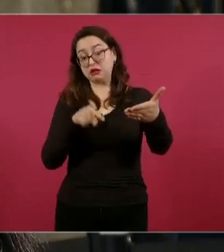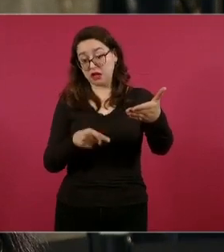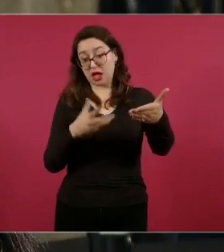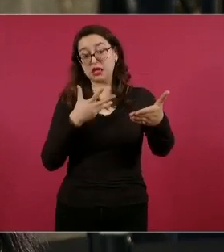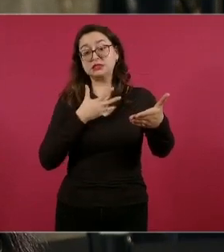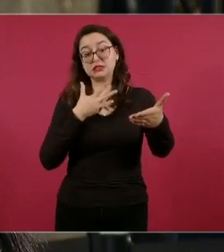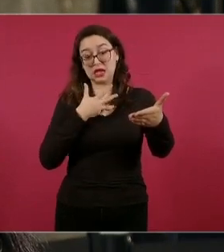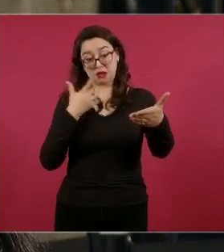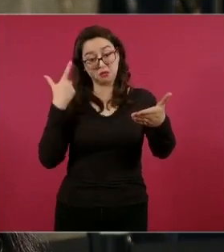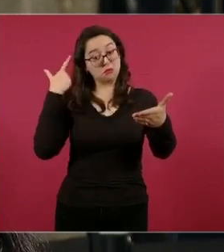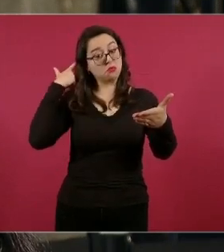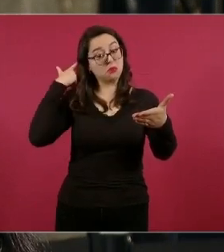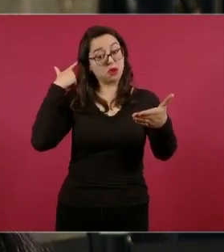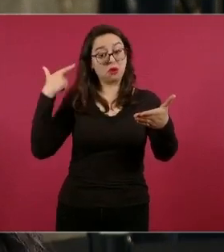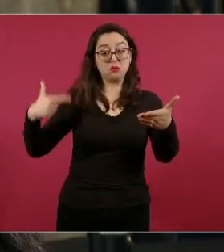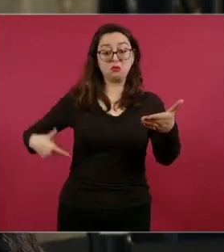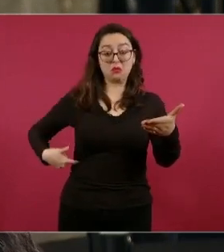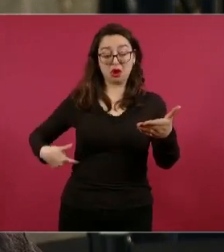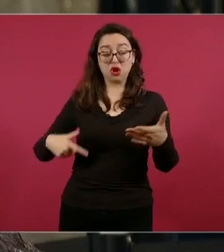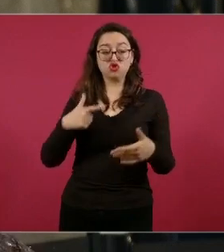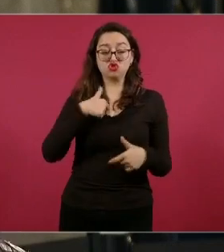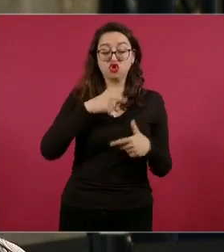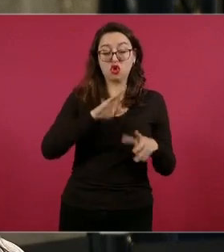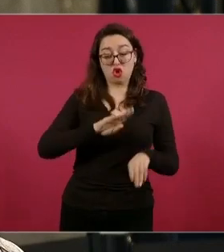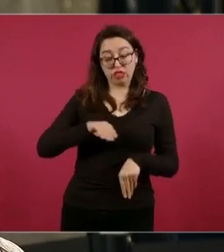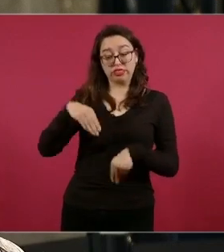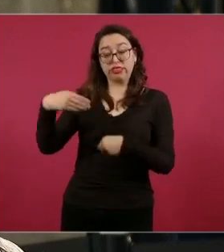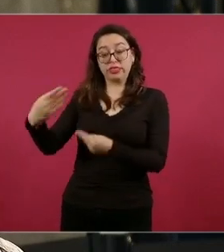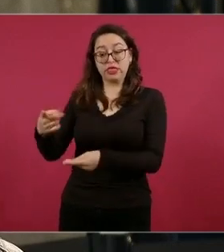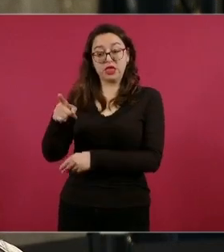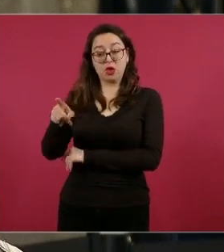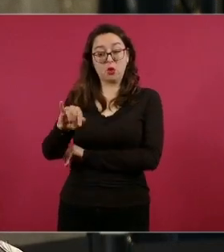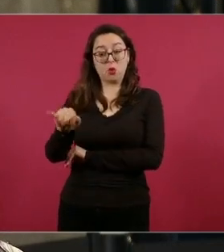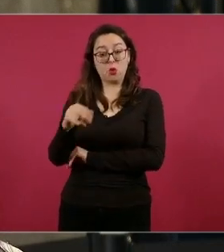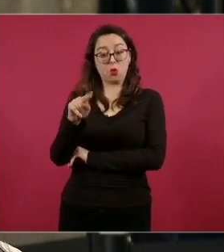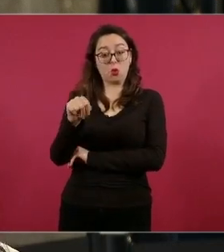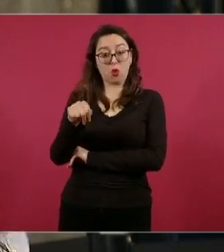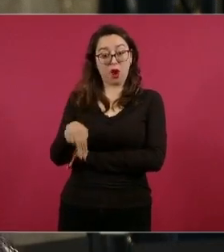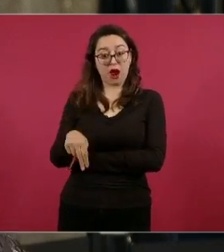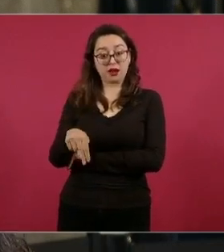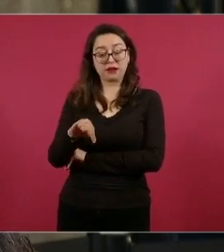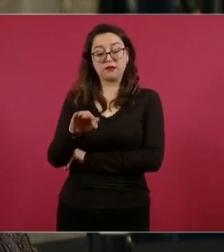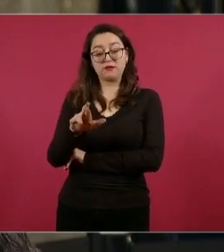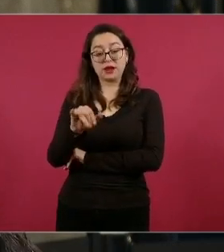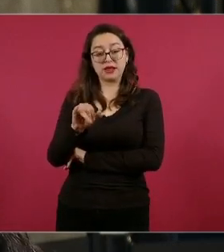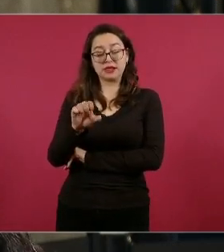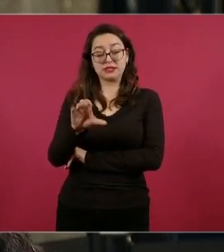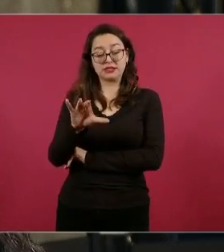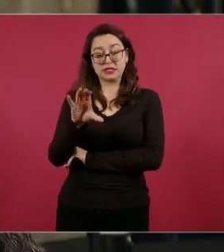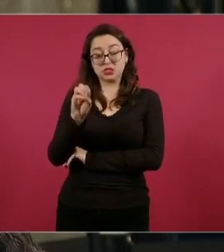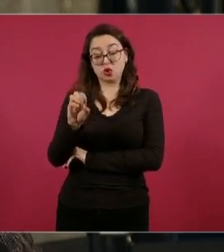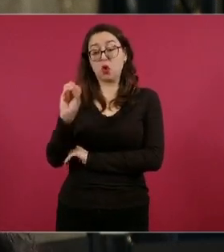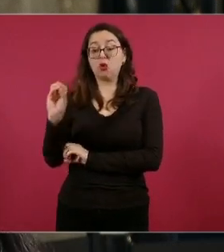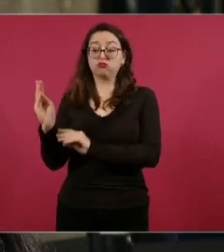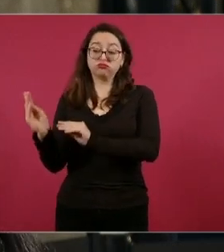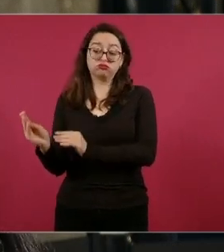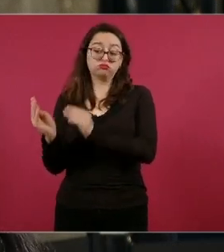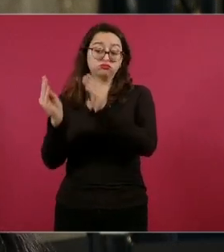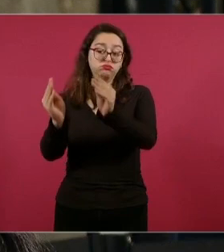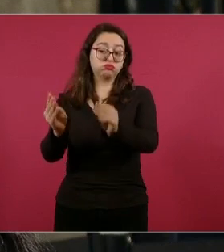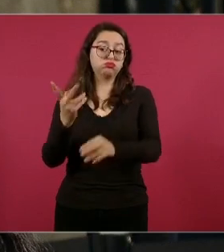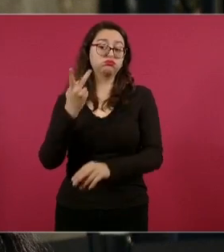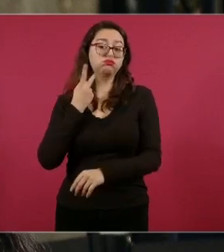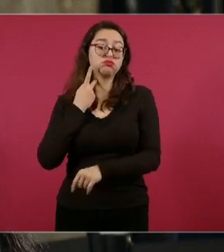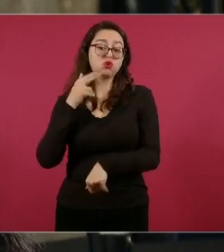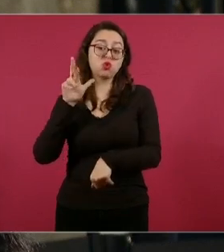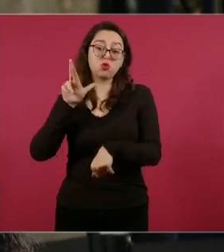está en poder del licenciado Juan Francisco Ilio Ortiz, o él lo entregó a la Procuraduría General